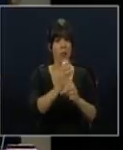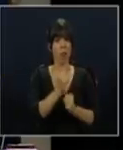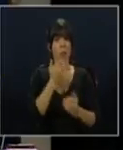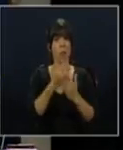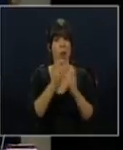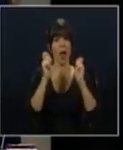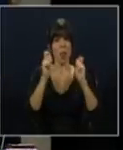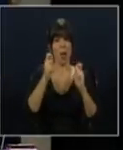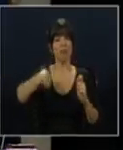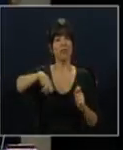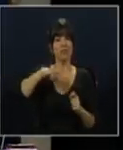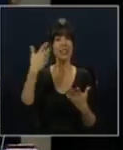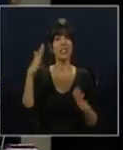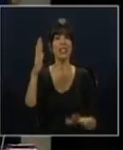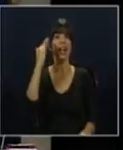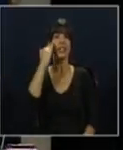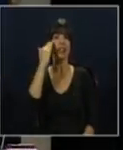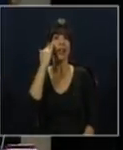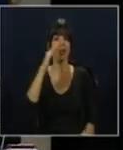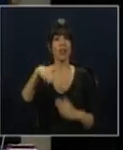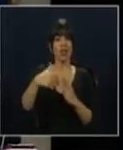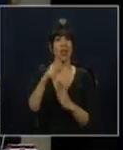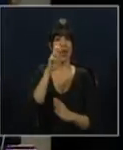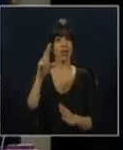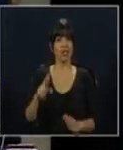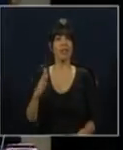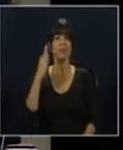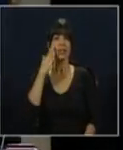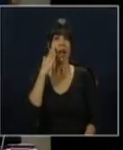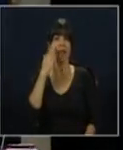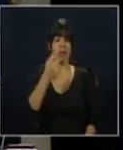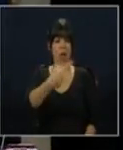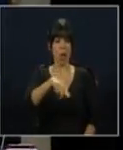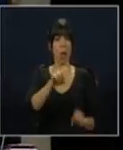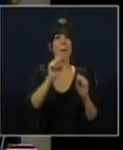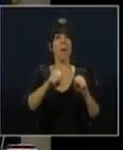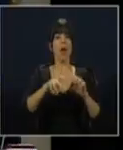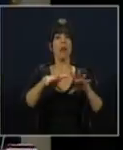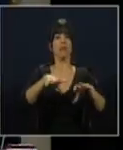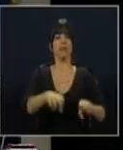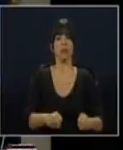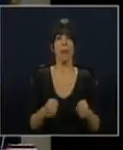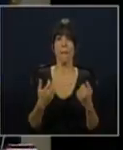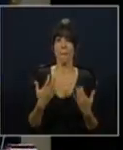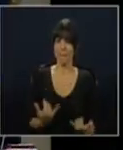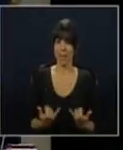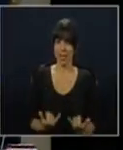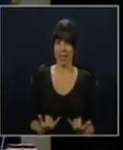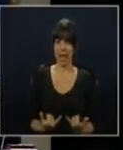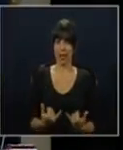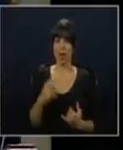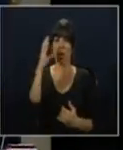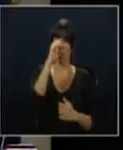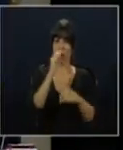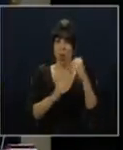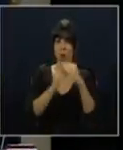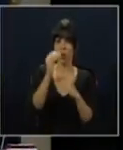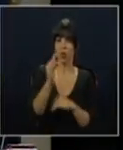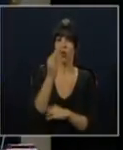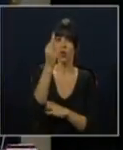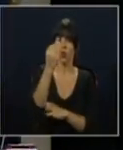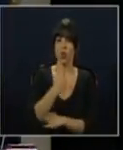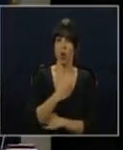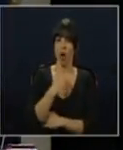como lo sabemos bien las y los costarricenses, pueden apropiarse de su presente y construir el futuro con el que